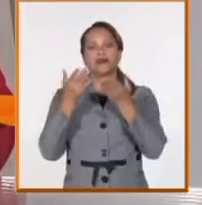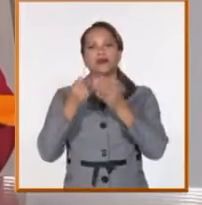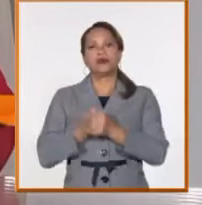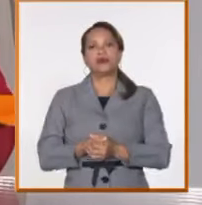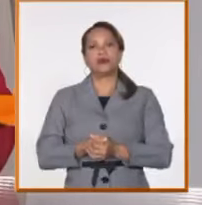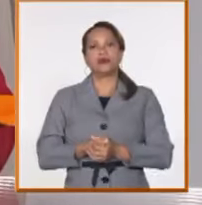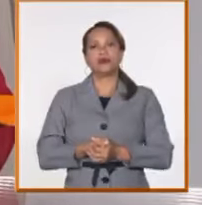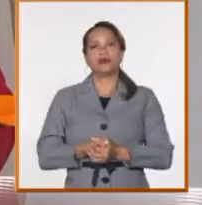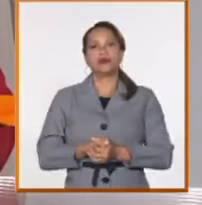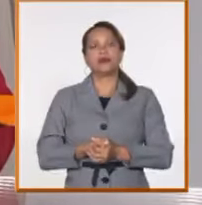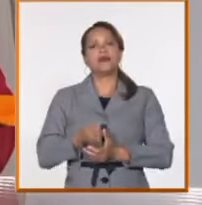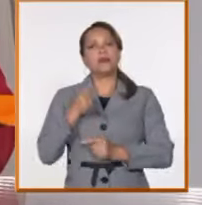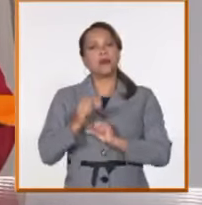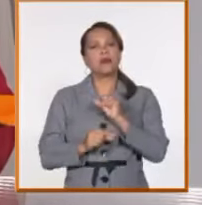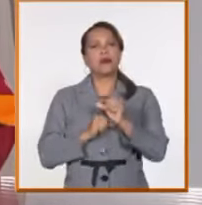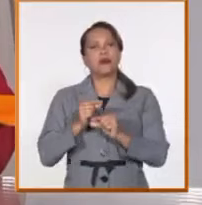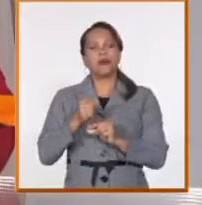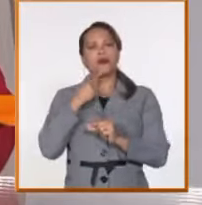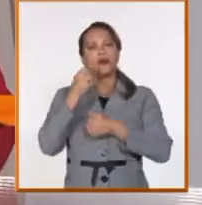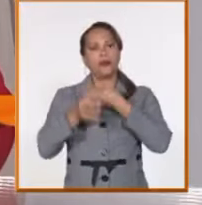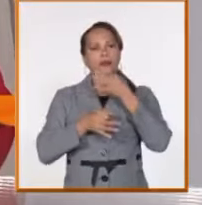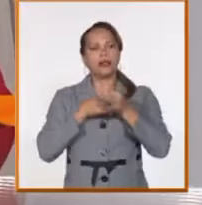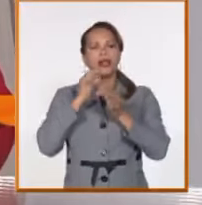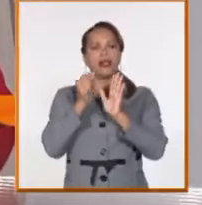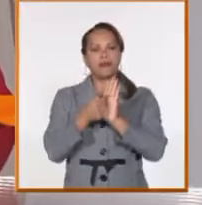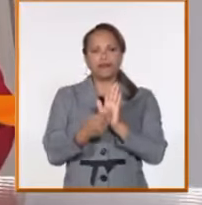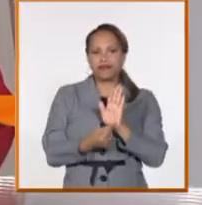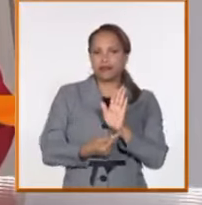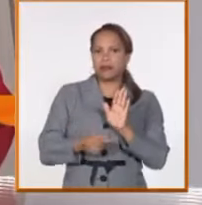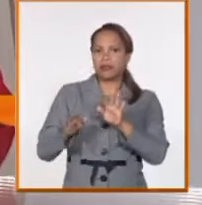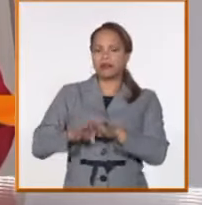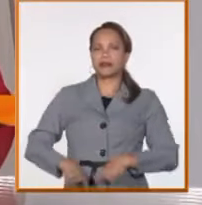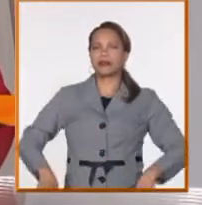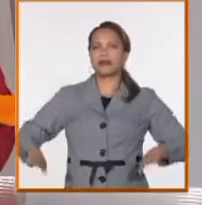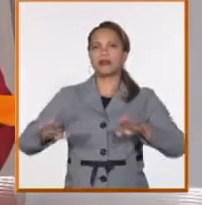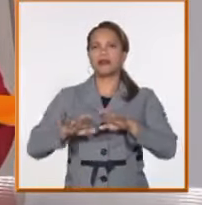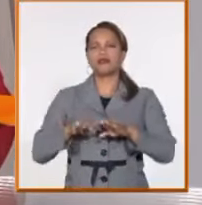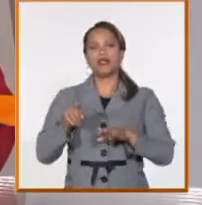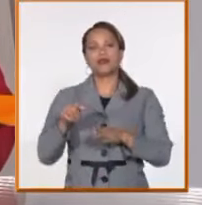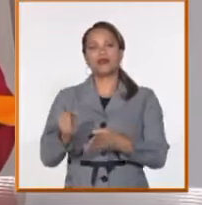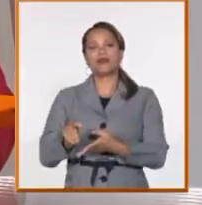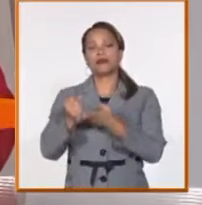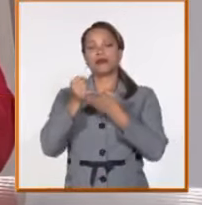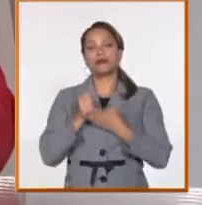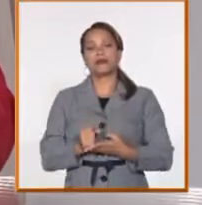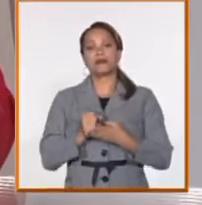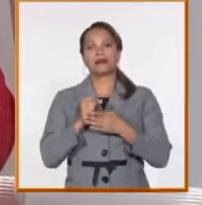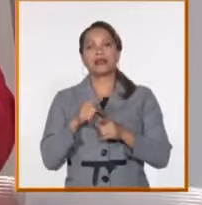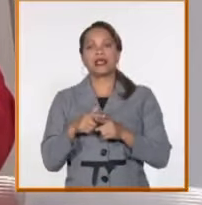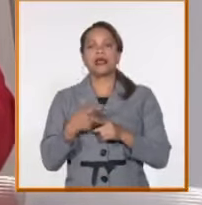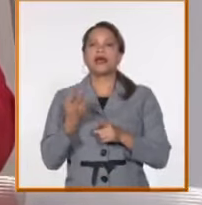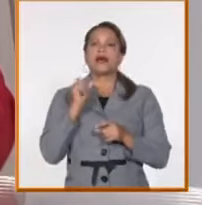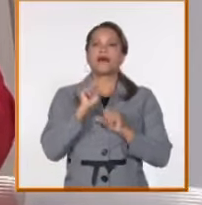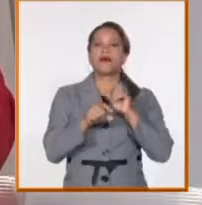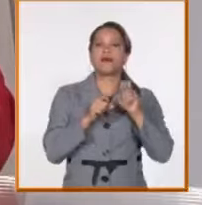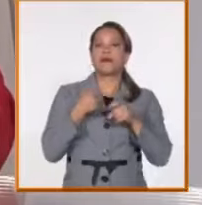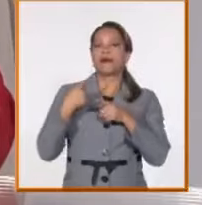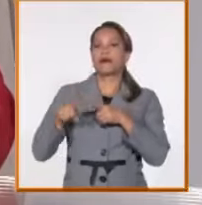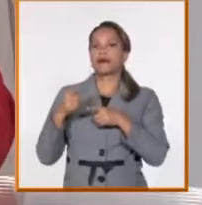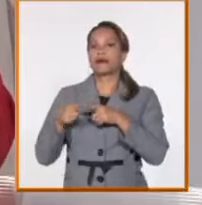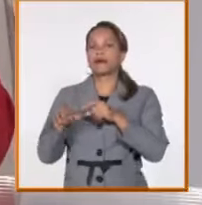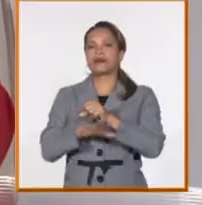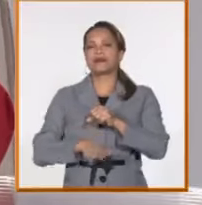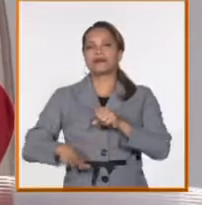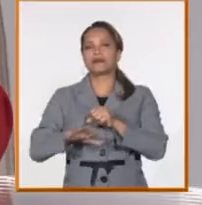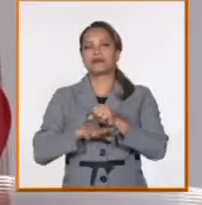ejecutados que más adelante detallaremos en esta propia mesa redonda y nos han permitido el suministro de productos básicos para el